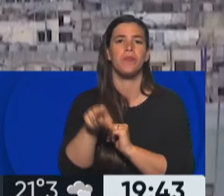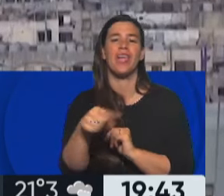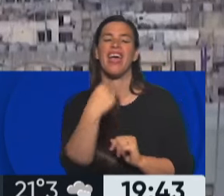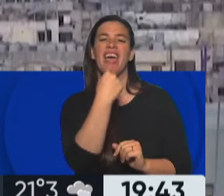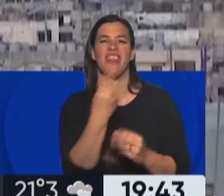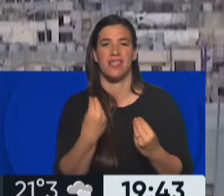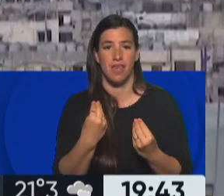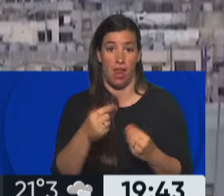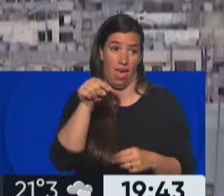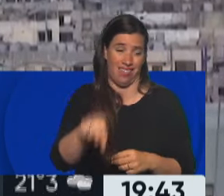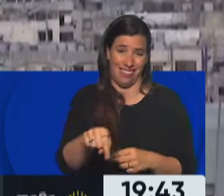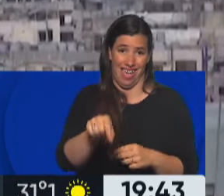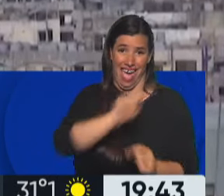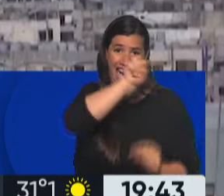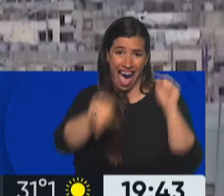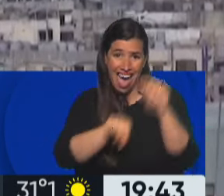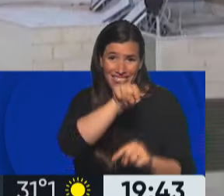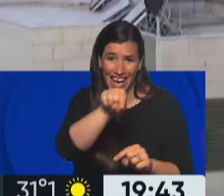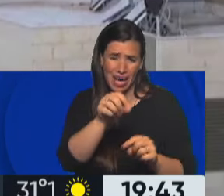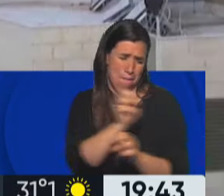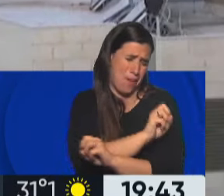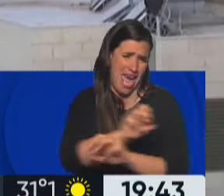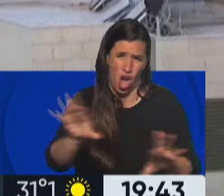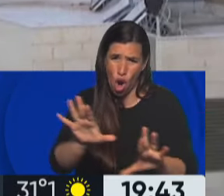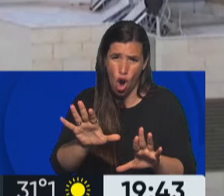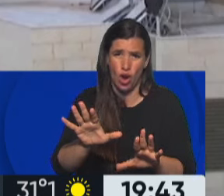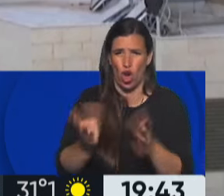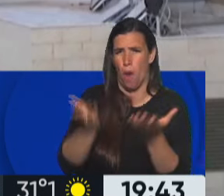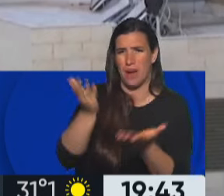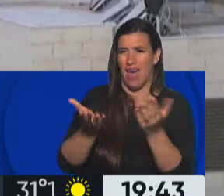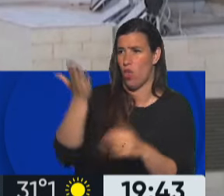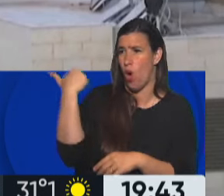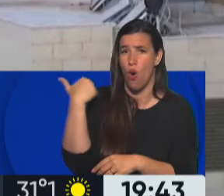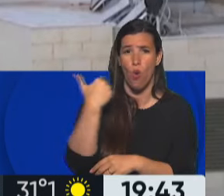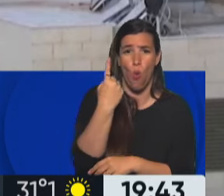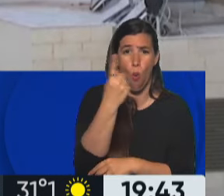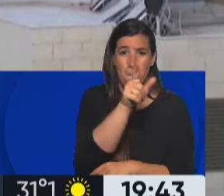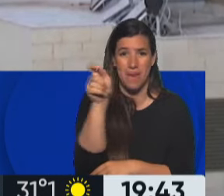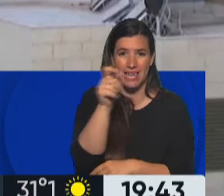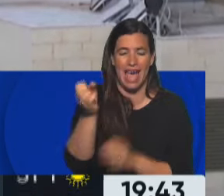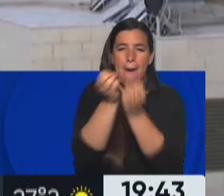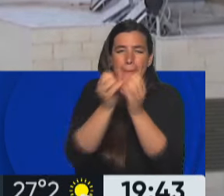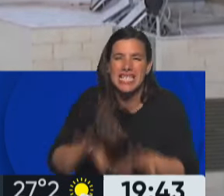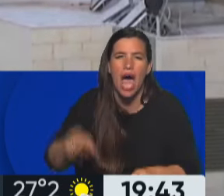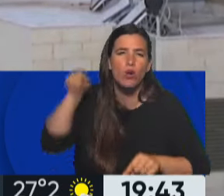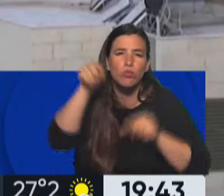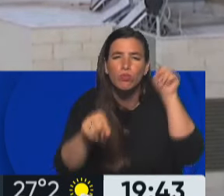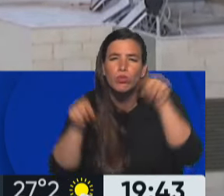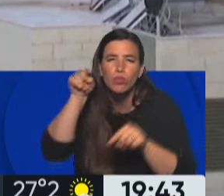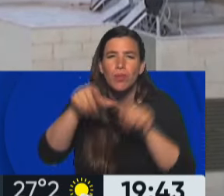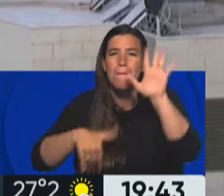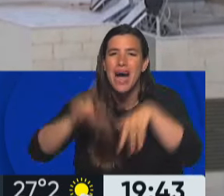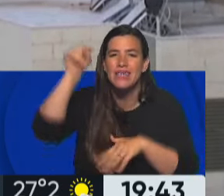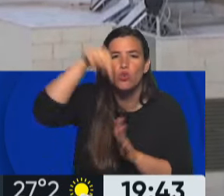los peores ataques desde hace un mes, cuando empezaron, recordemos, los ataques fuertemente, sobre todo al sur del país